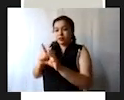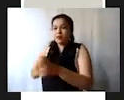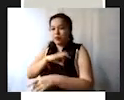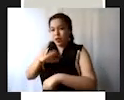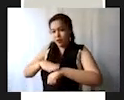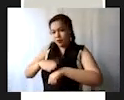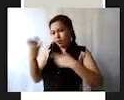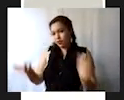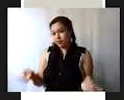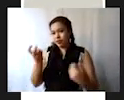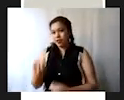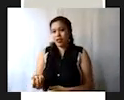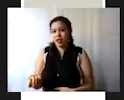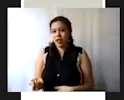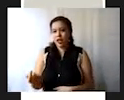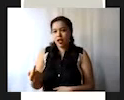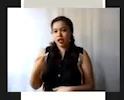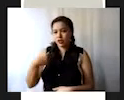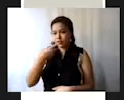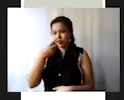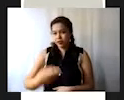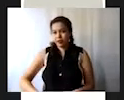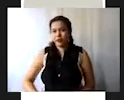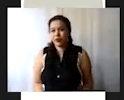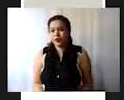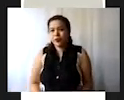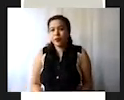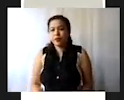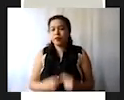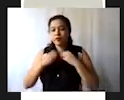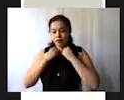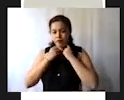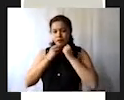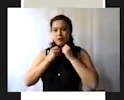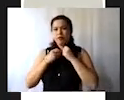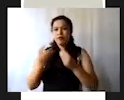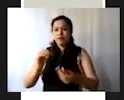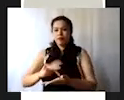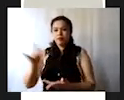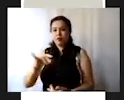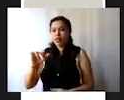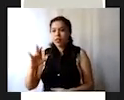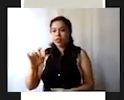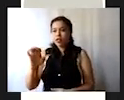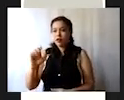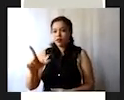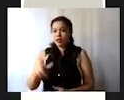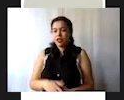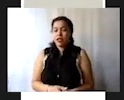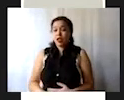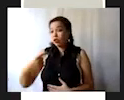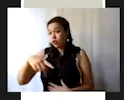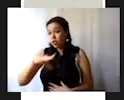Esa sería lo que yo compartiría. Muchas gracias, Isabel. Y nada más, ¿tienen ustedes